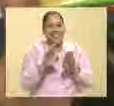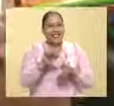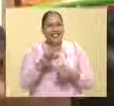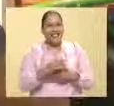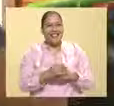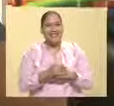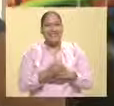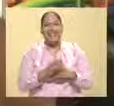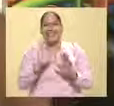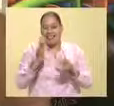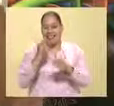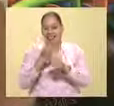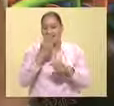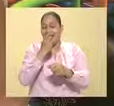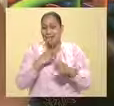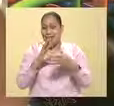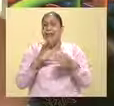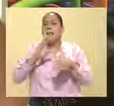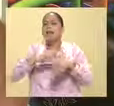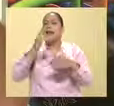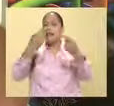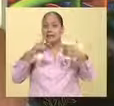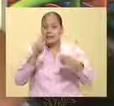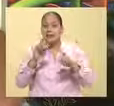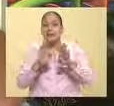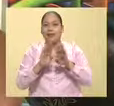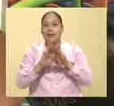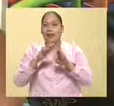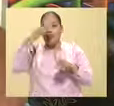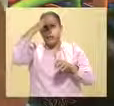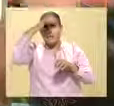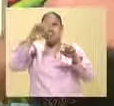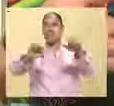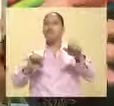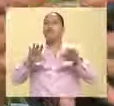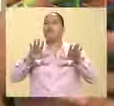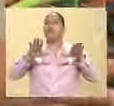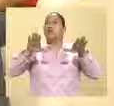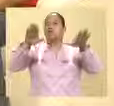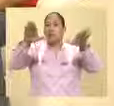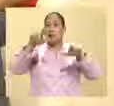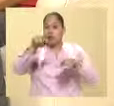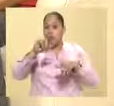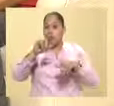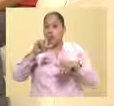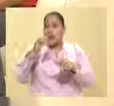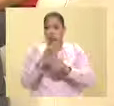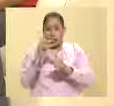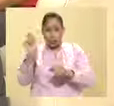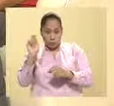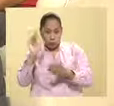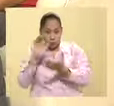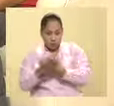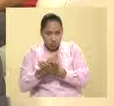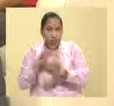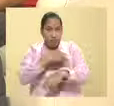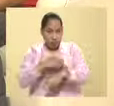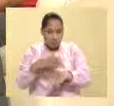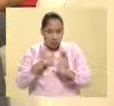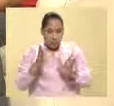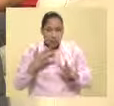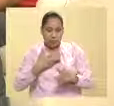ya nos contaste todo que sigue de más de pilota como tienes alguna relación ahorita aparte de tu familia